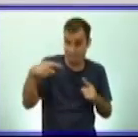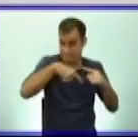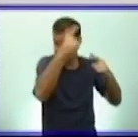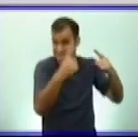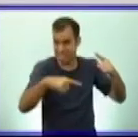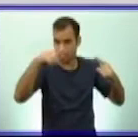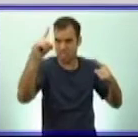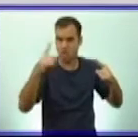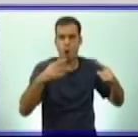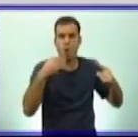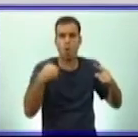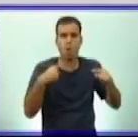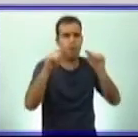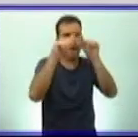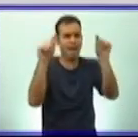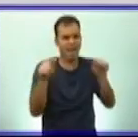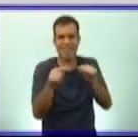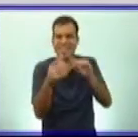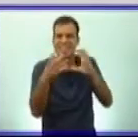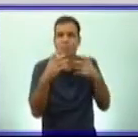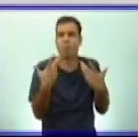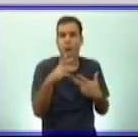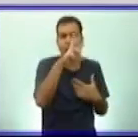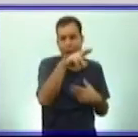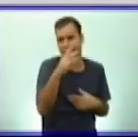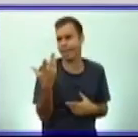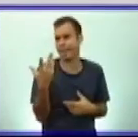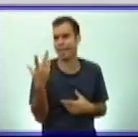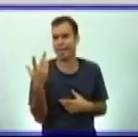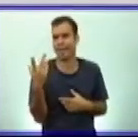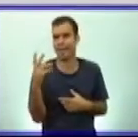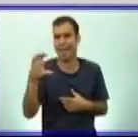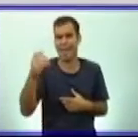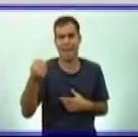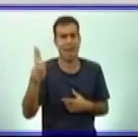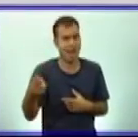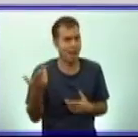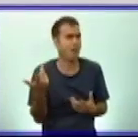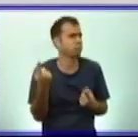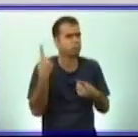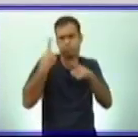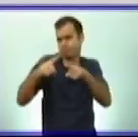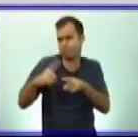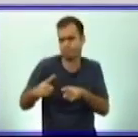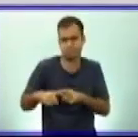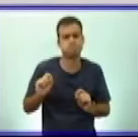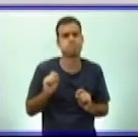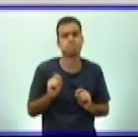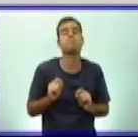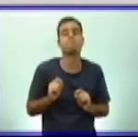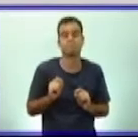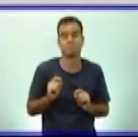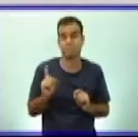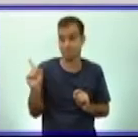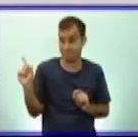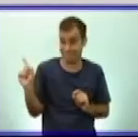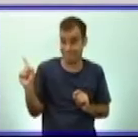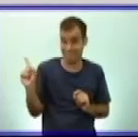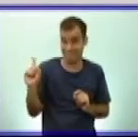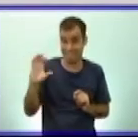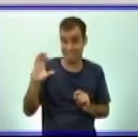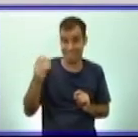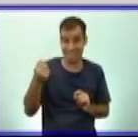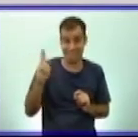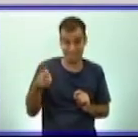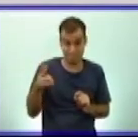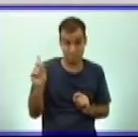En los circuitos resistivos, la corriente y la tensión oscilan en fase, responden a la misma ley armónica. En este circuito capacitivo,